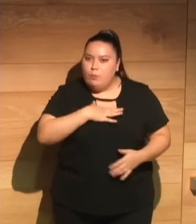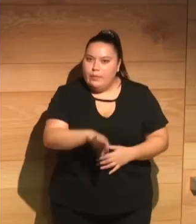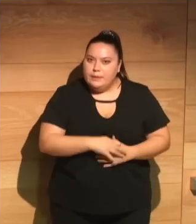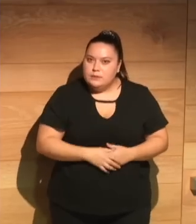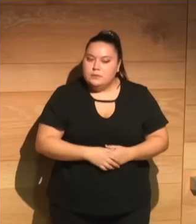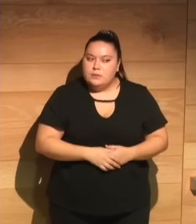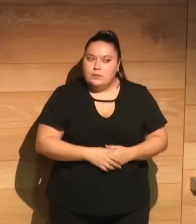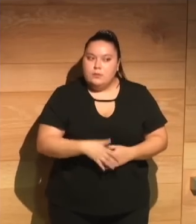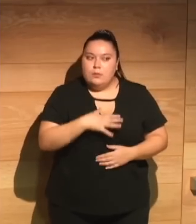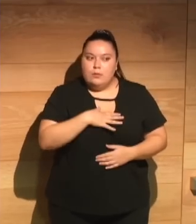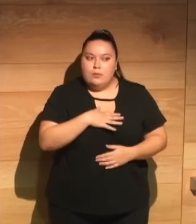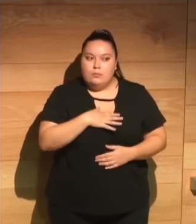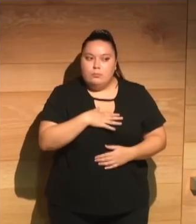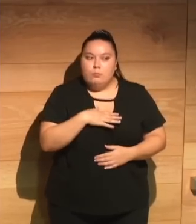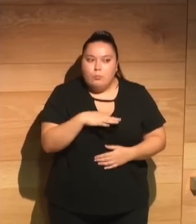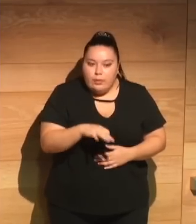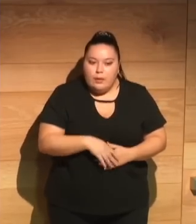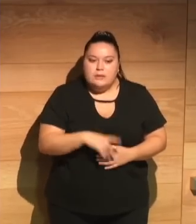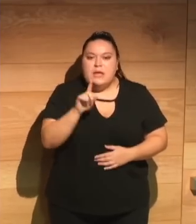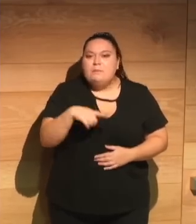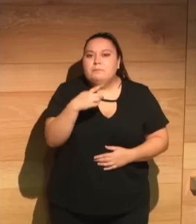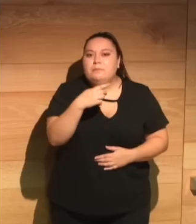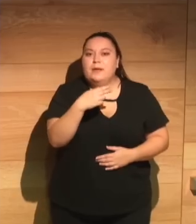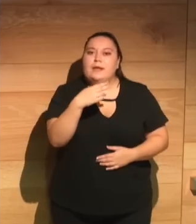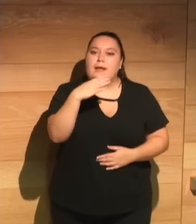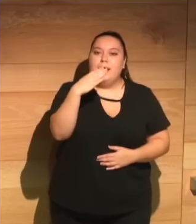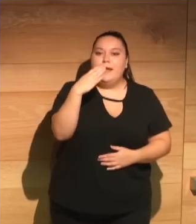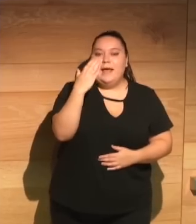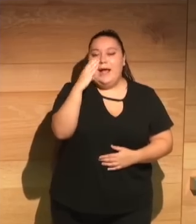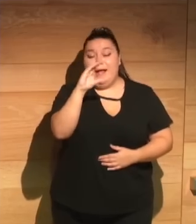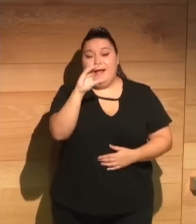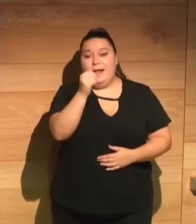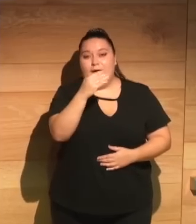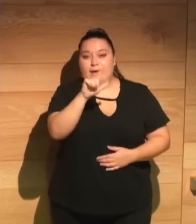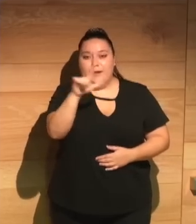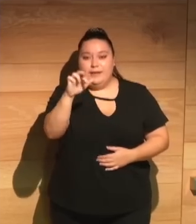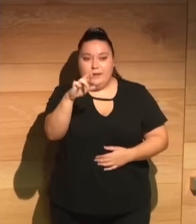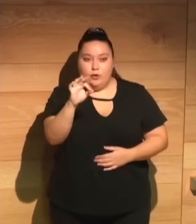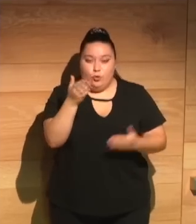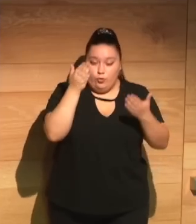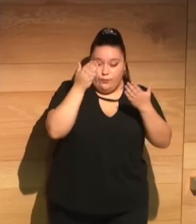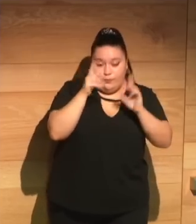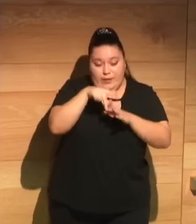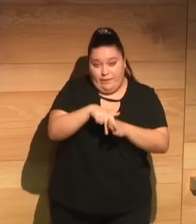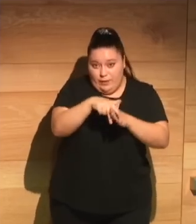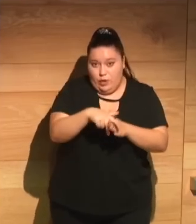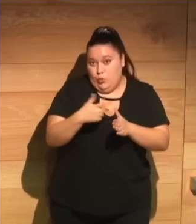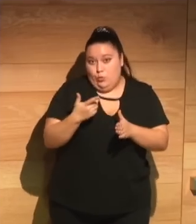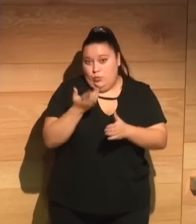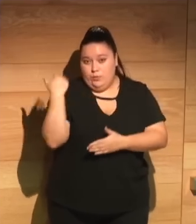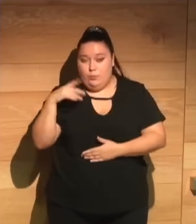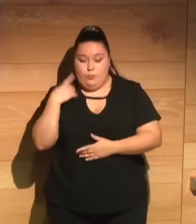Y te podía armar caballero. Con la linterna te daba así y tipo, mira, como os gusta a vosotros Star Wars, tipo